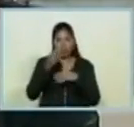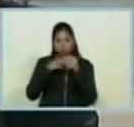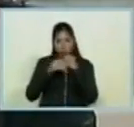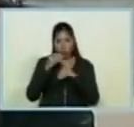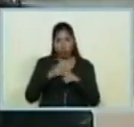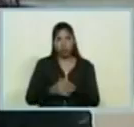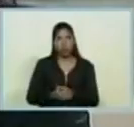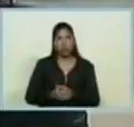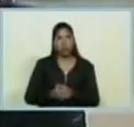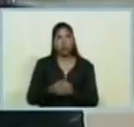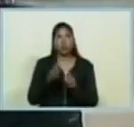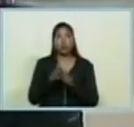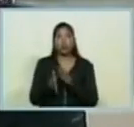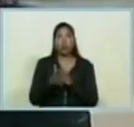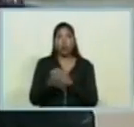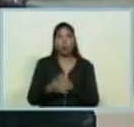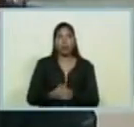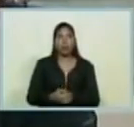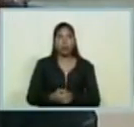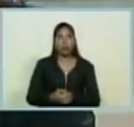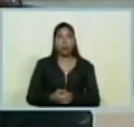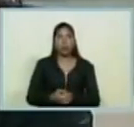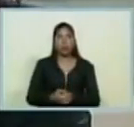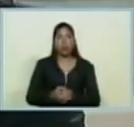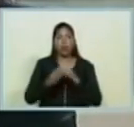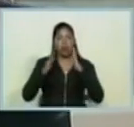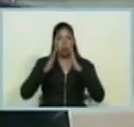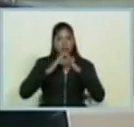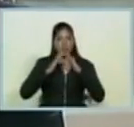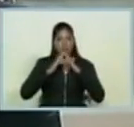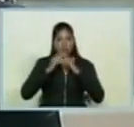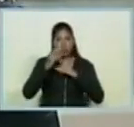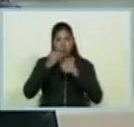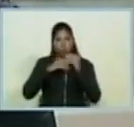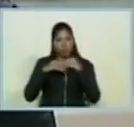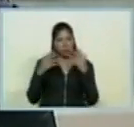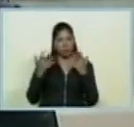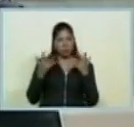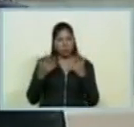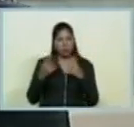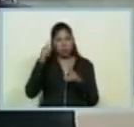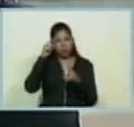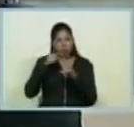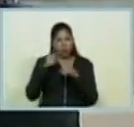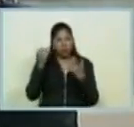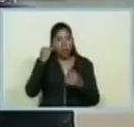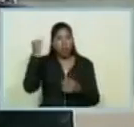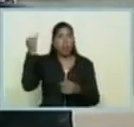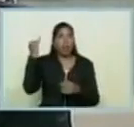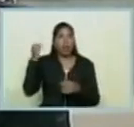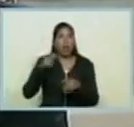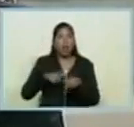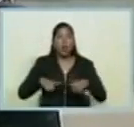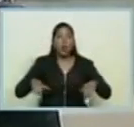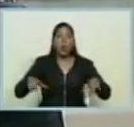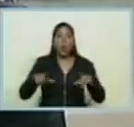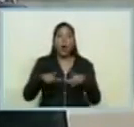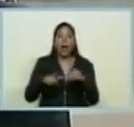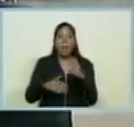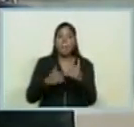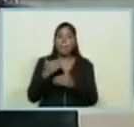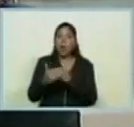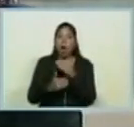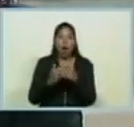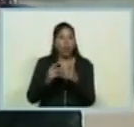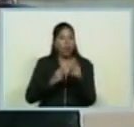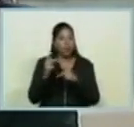el proceso de encadenamiento productivo. La Casa de Alimentación, presidente, la concebimos como un espacio de producción. Ahí veíamos